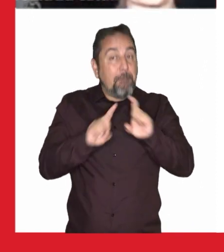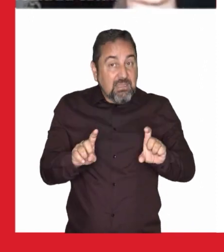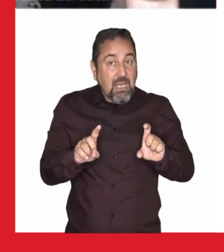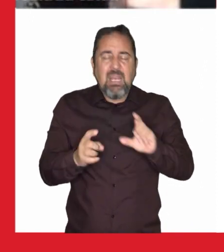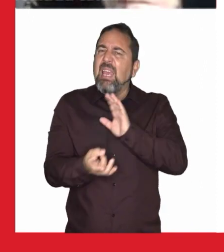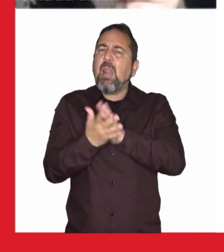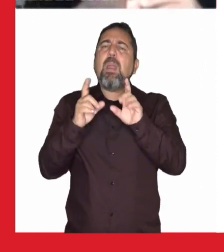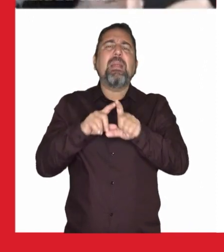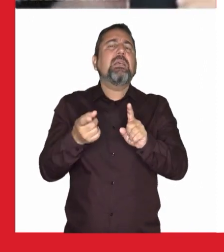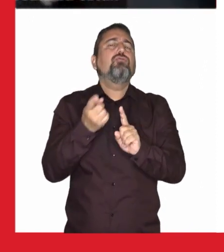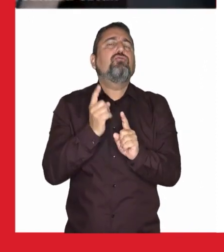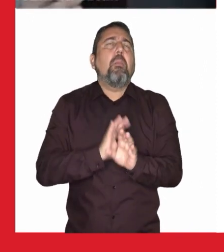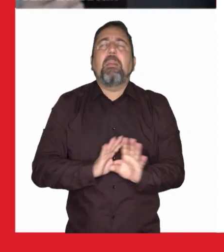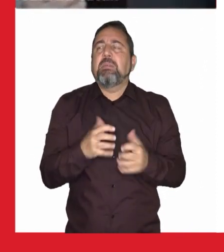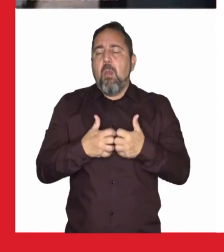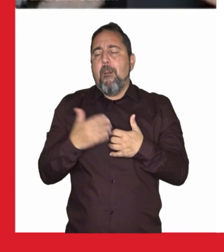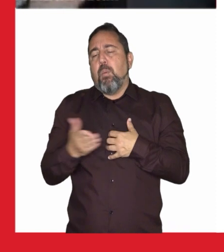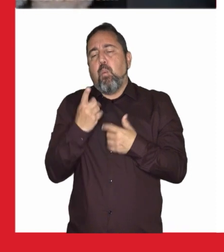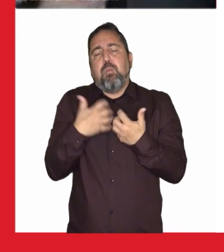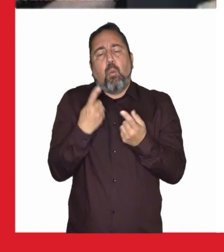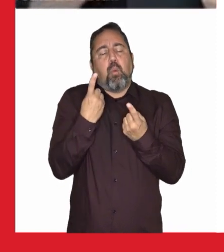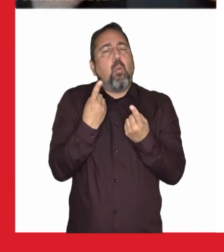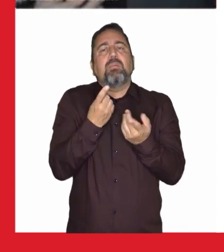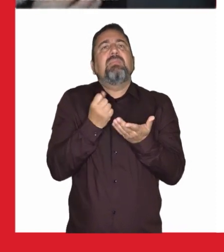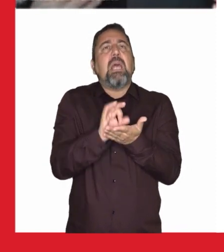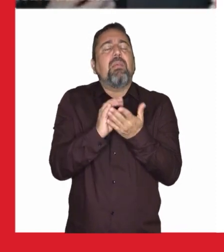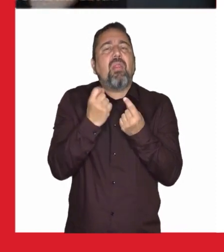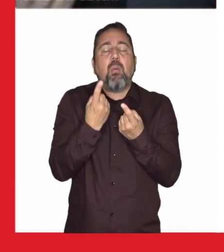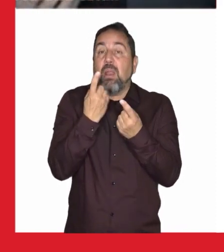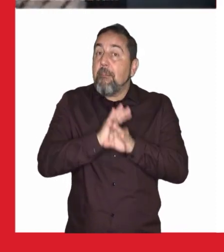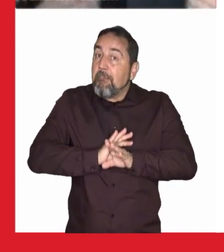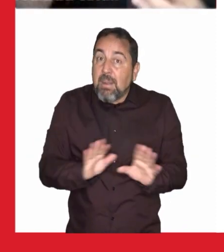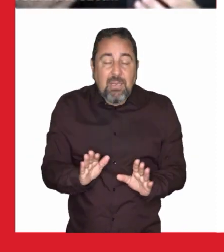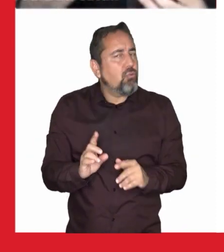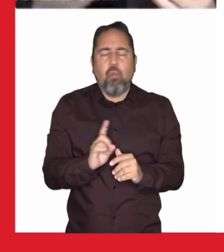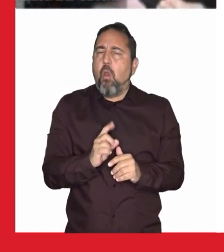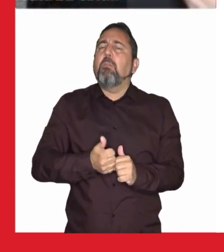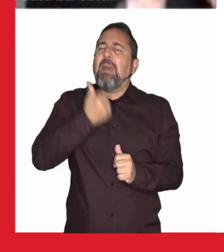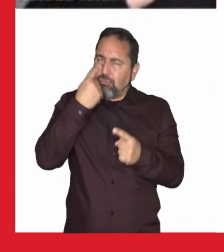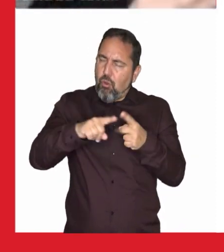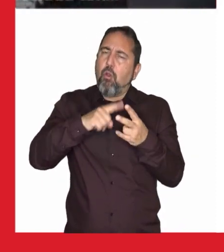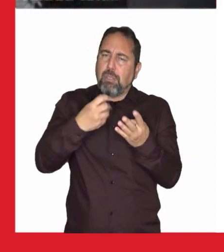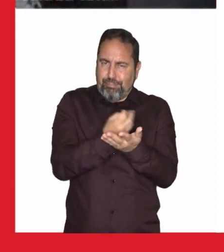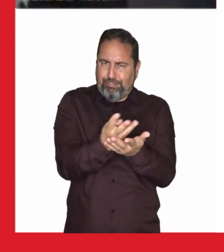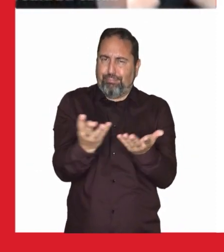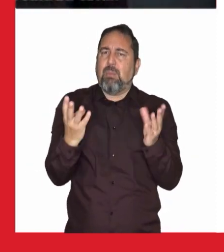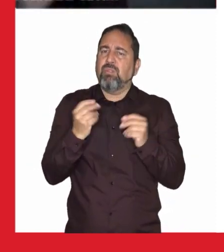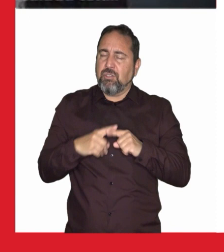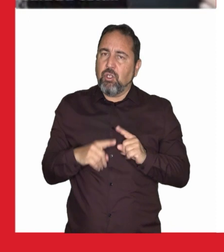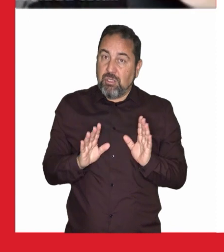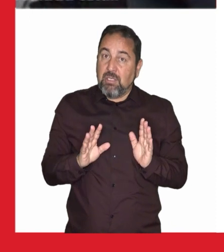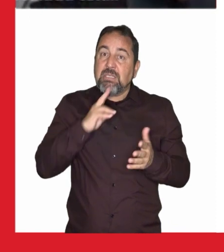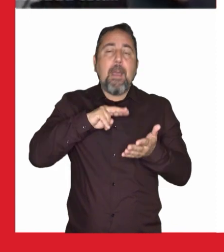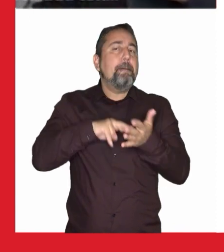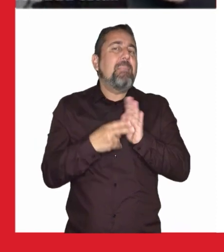este rato que nos queda, es que montar una empresa no es solamente producir un producto o prestar un servicio, es